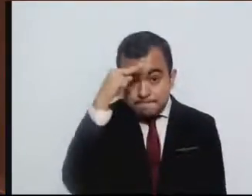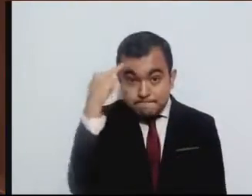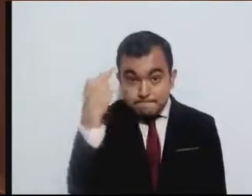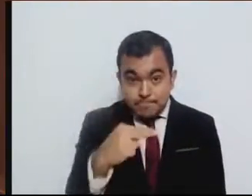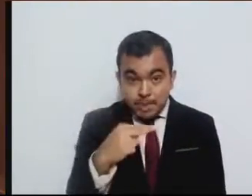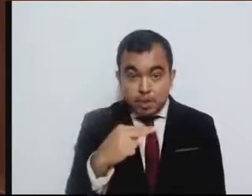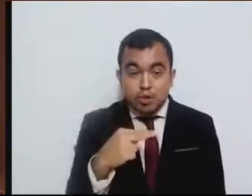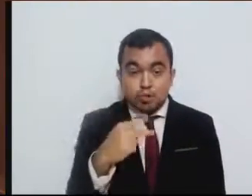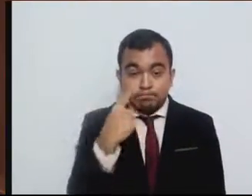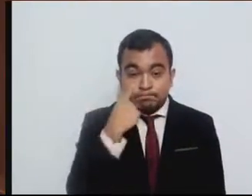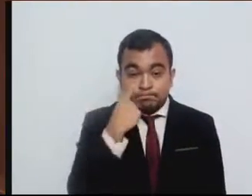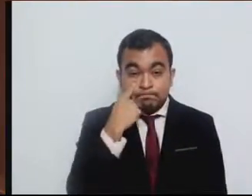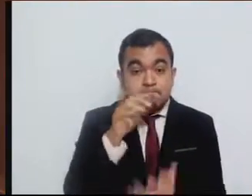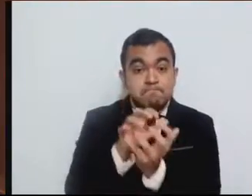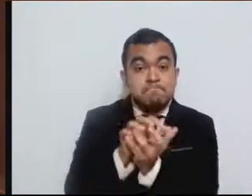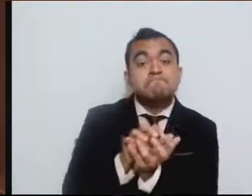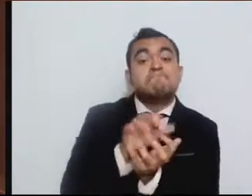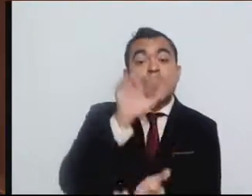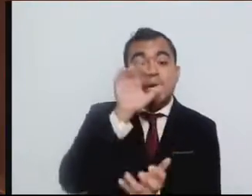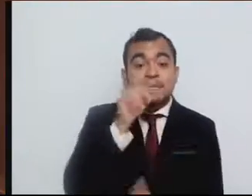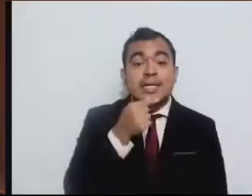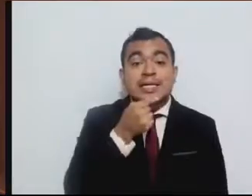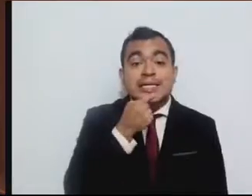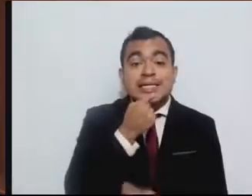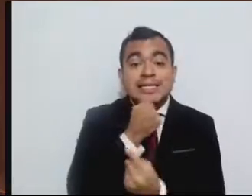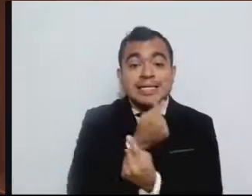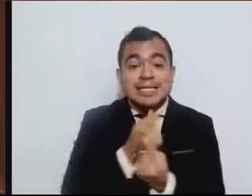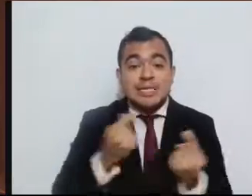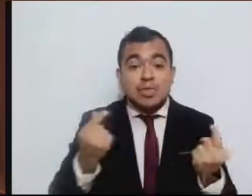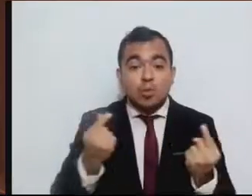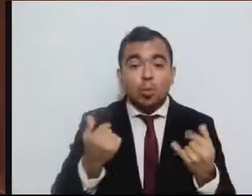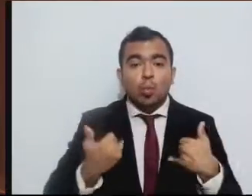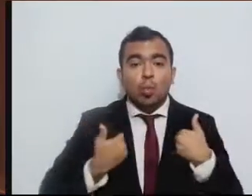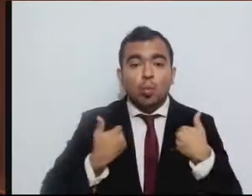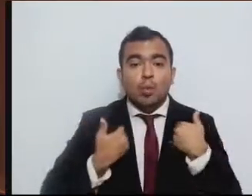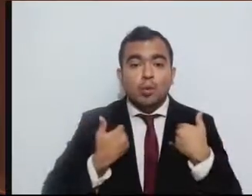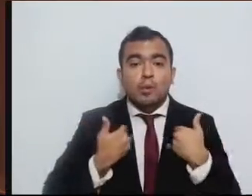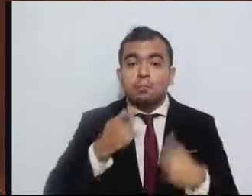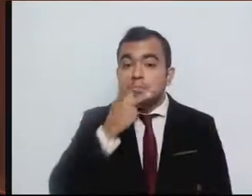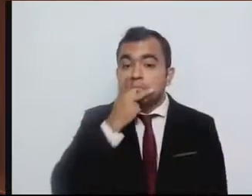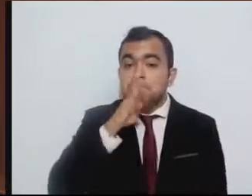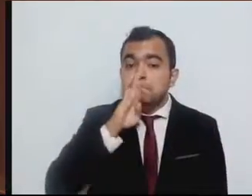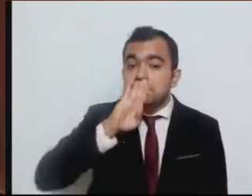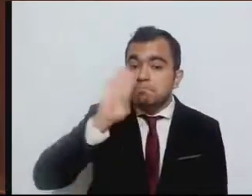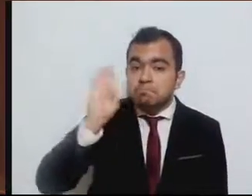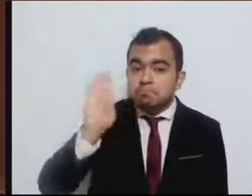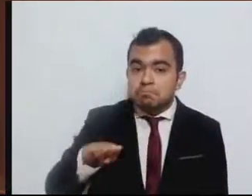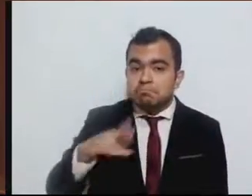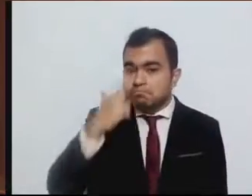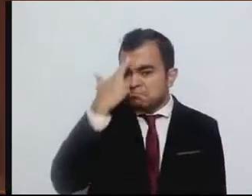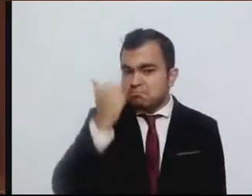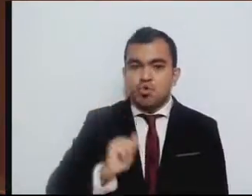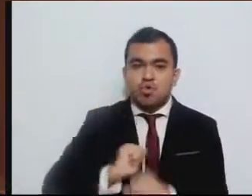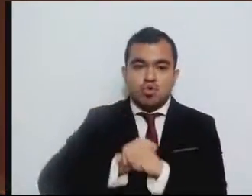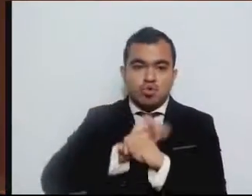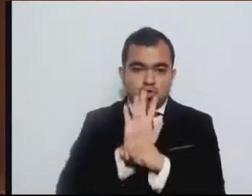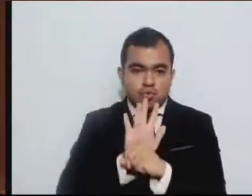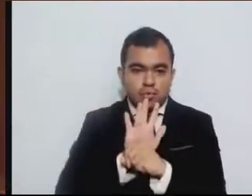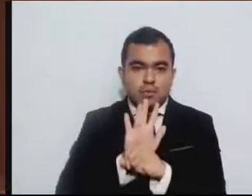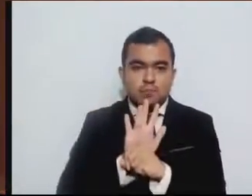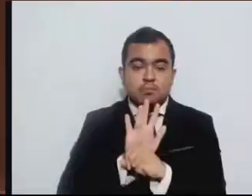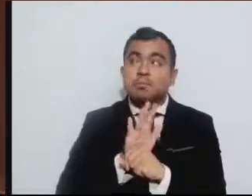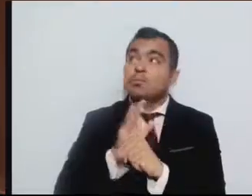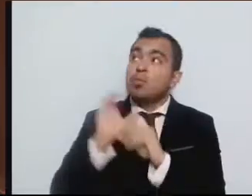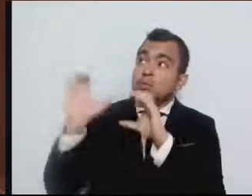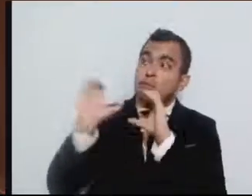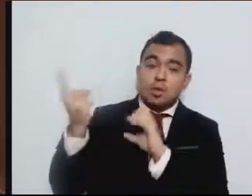niños y adolescentes han quedado huérfanos por COVID. Perdieron a sus padres o a sus cuidadores principales,